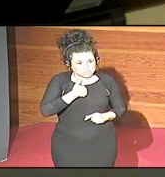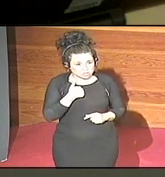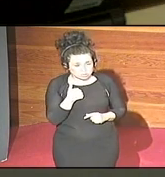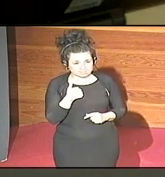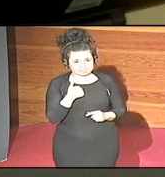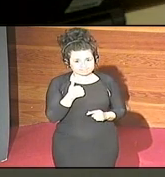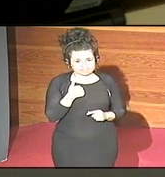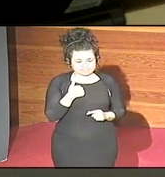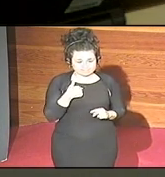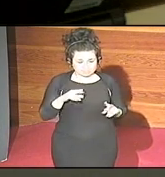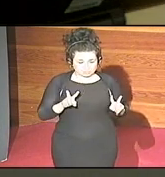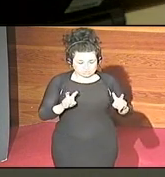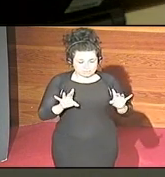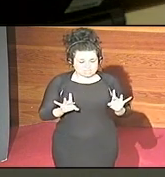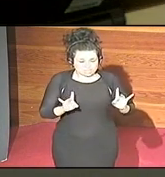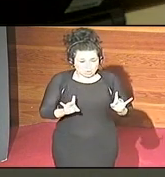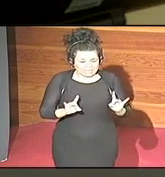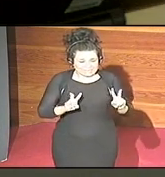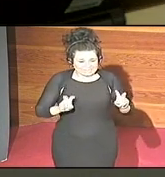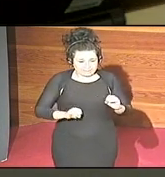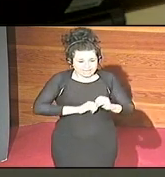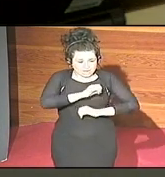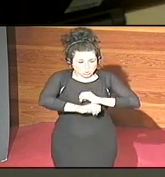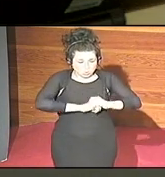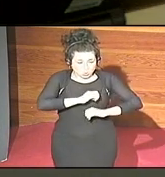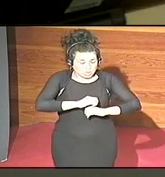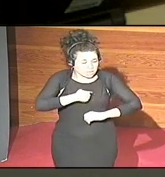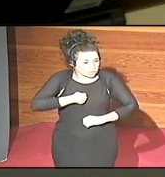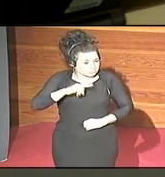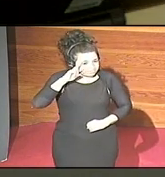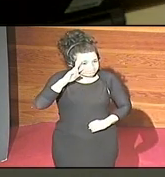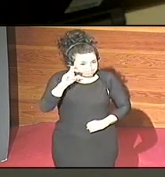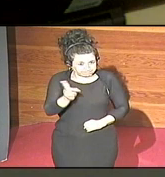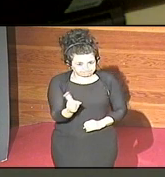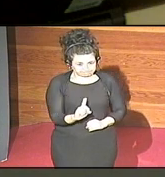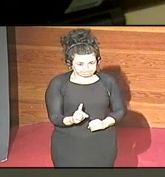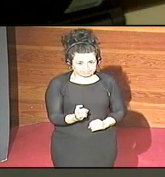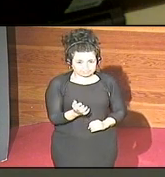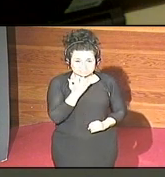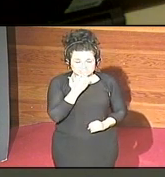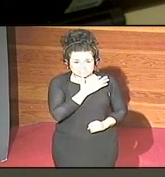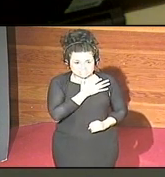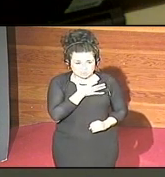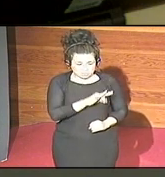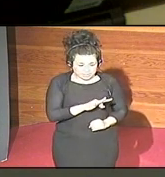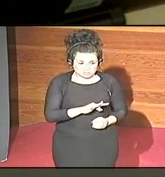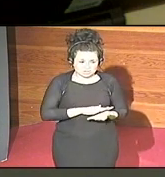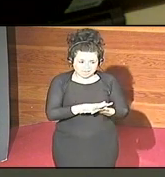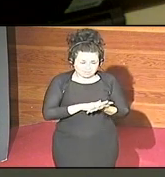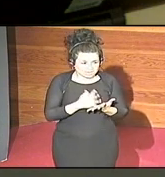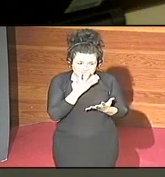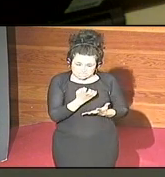toca la cuestión nuclear siempre digo que yo no soy un especialista, porque yo creo que para hablar en serio de esto hay que ser un